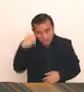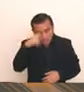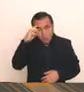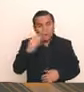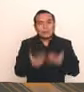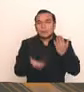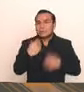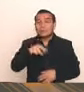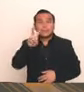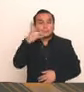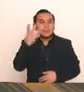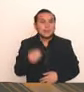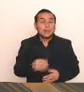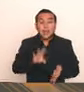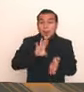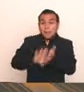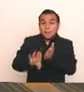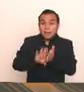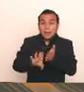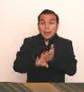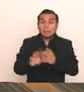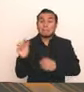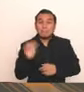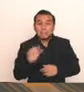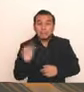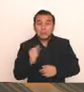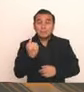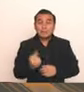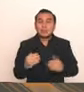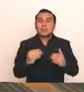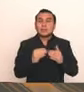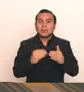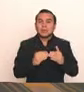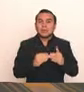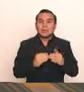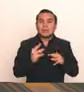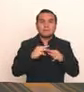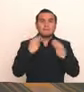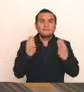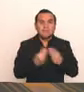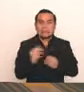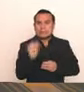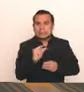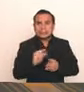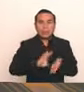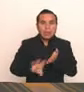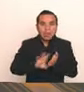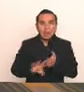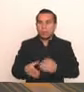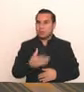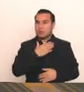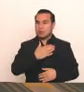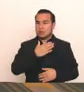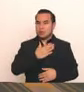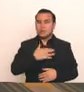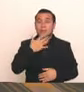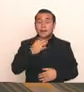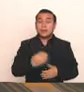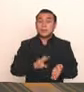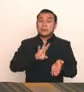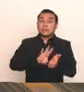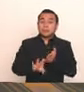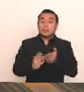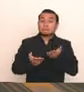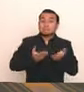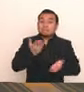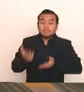que con lo que pagaban al usuario el agua al extorsionista tal vez les quedaba solo suficiente para comer y para volver a comprar mercadería para